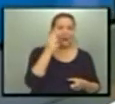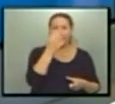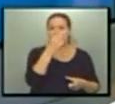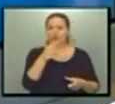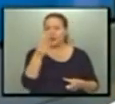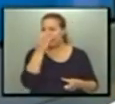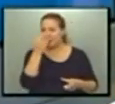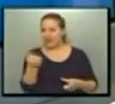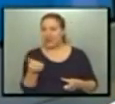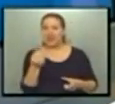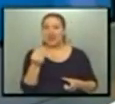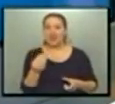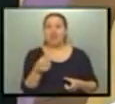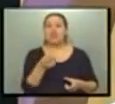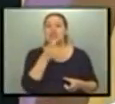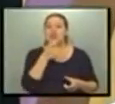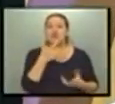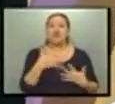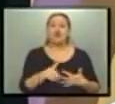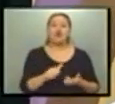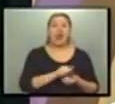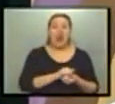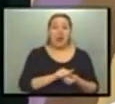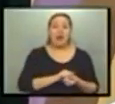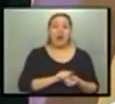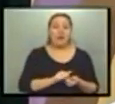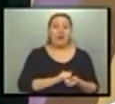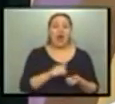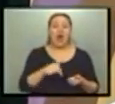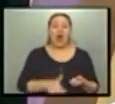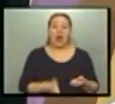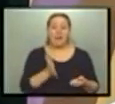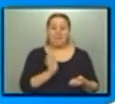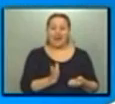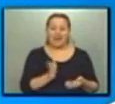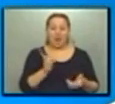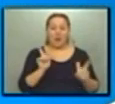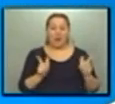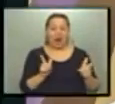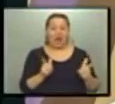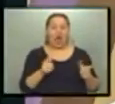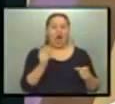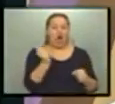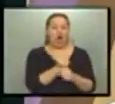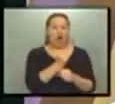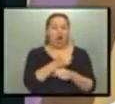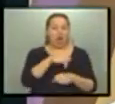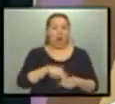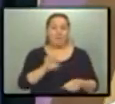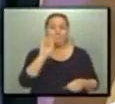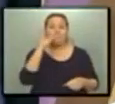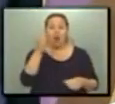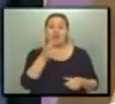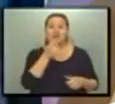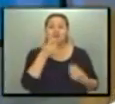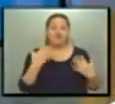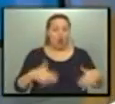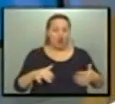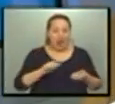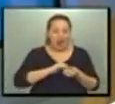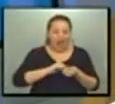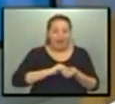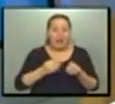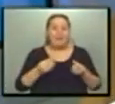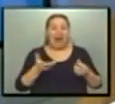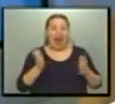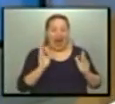más caro? Cuanto más lavados tiene. O sea, como ahora los jeans se usan rotos, ¿no? Sí. Cuantos más lavados tienen, más caro es.